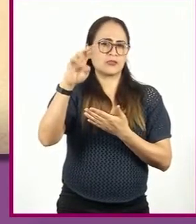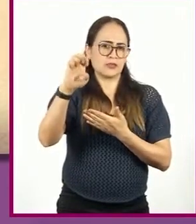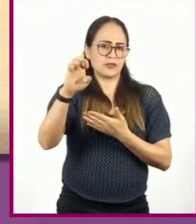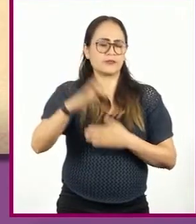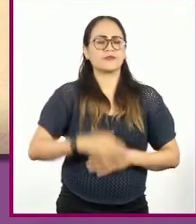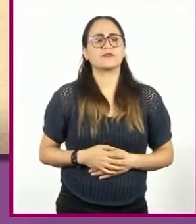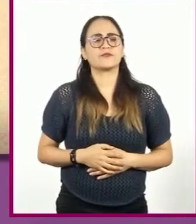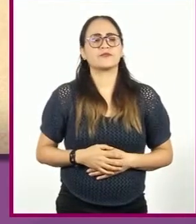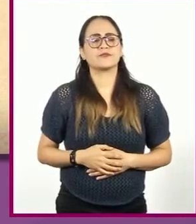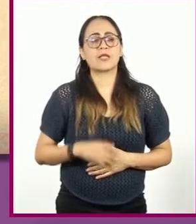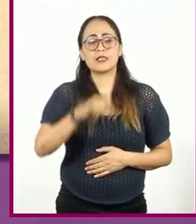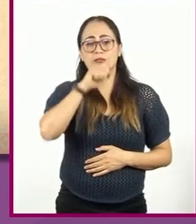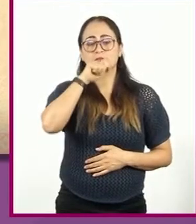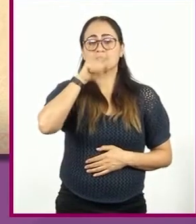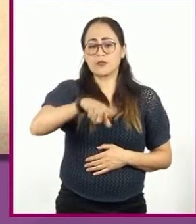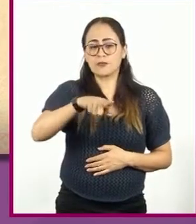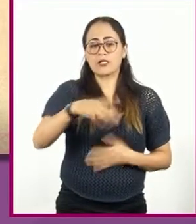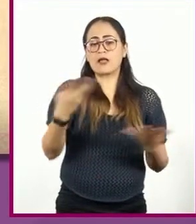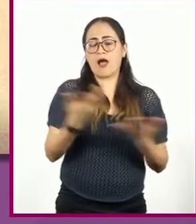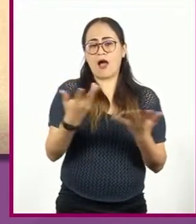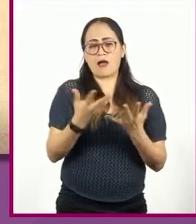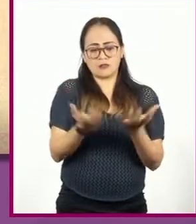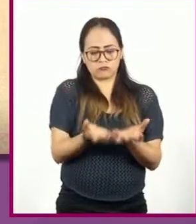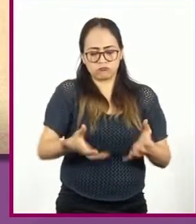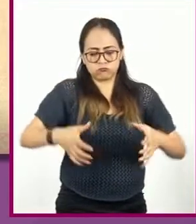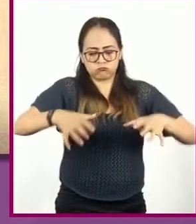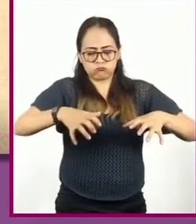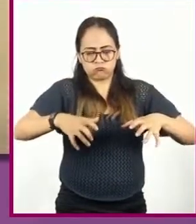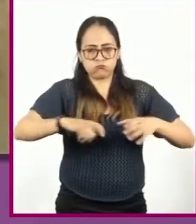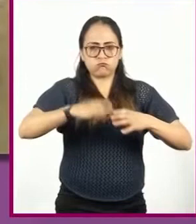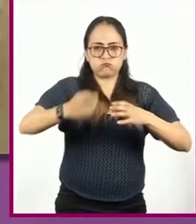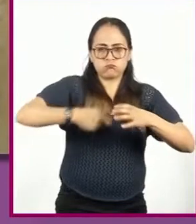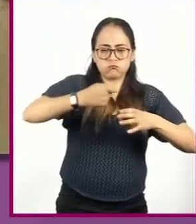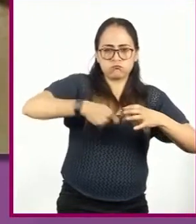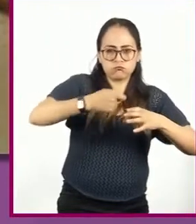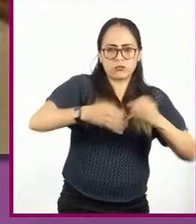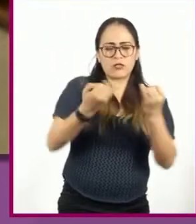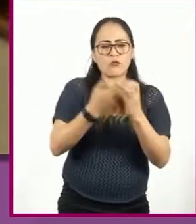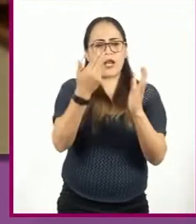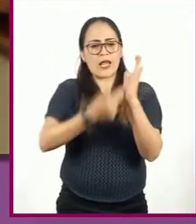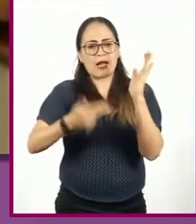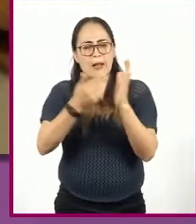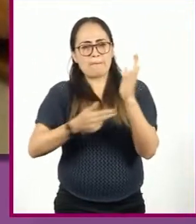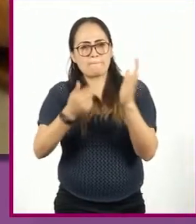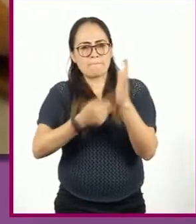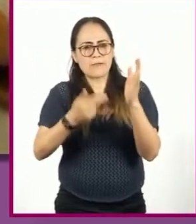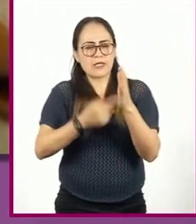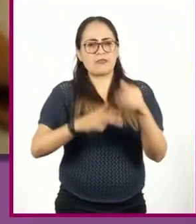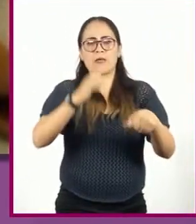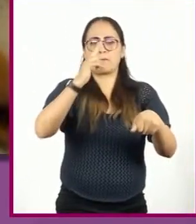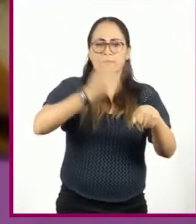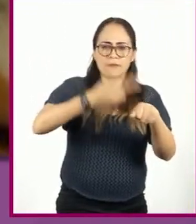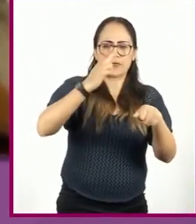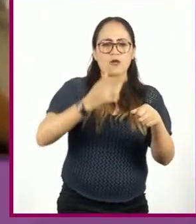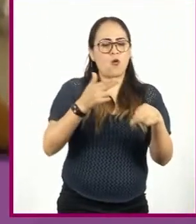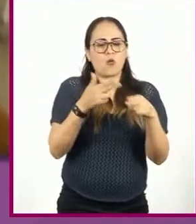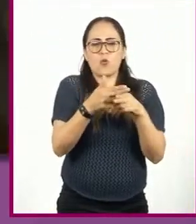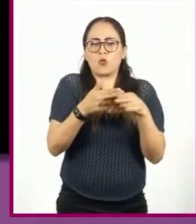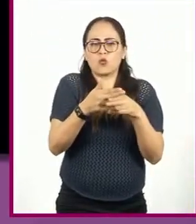También comenzaron la práctica de la cestería y usaron herramientas como picos,